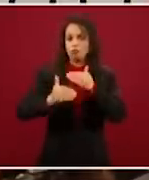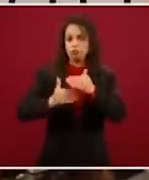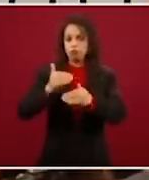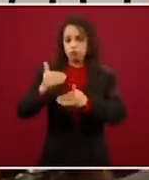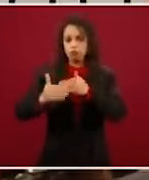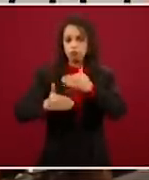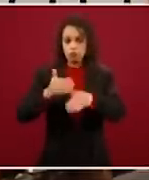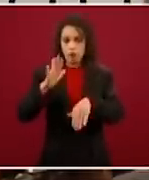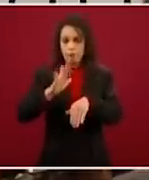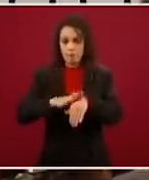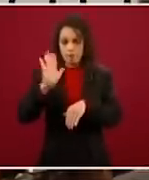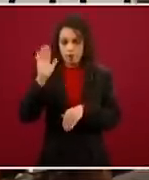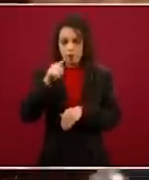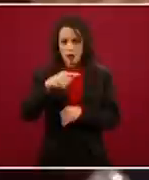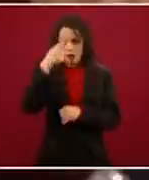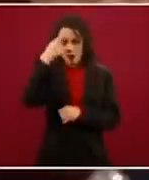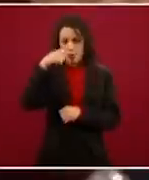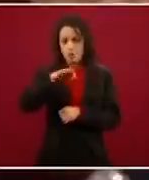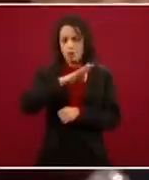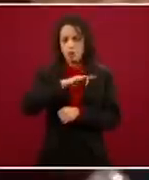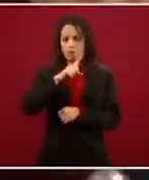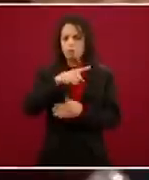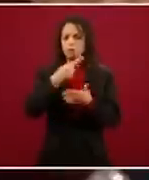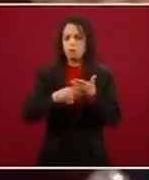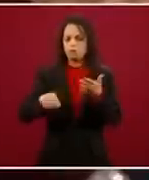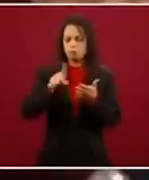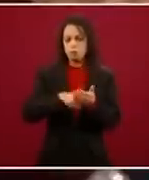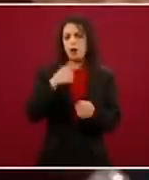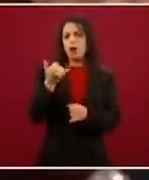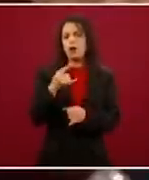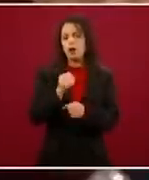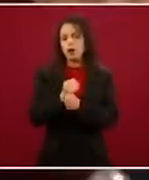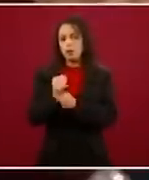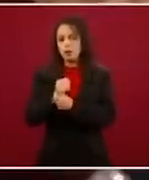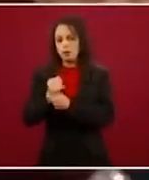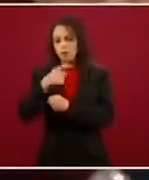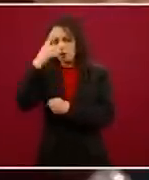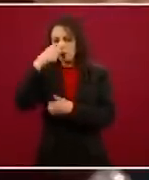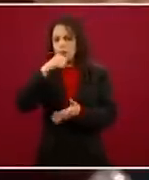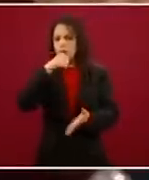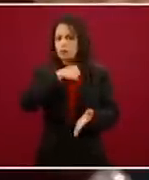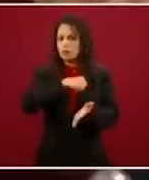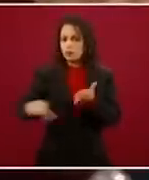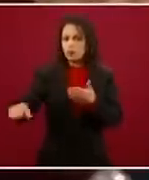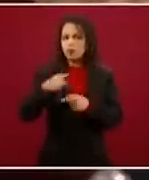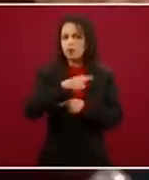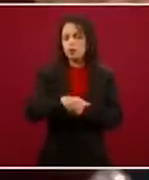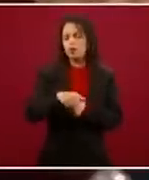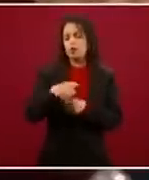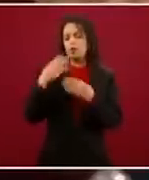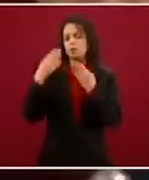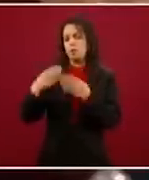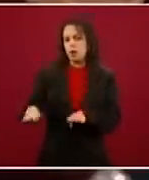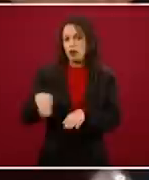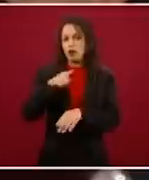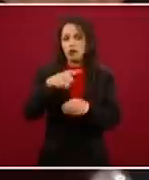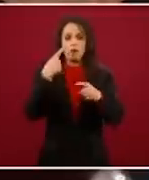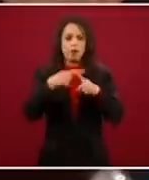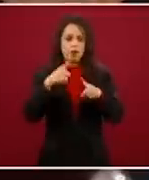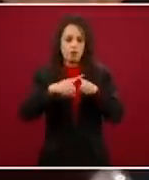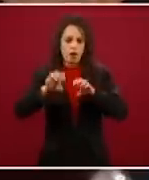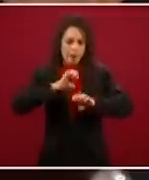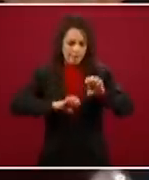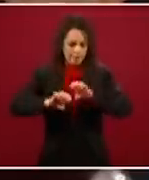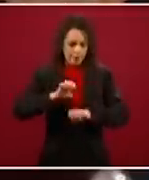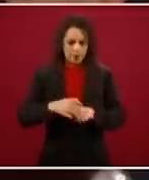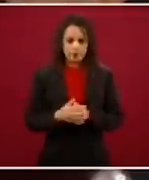más bloqueo de, más bien investigaciones y eventualmente bloqueo de cuentas de más empresas? Y el tema, no quiero dejar